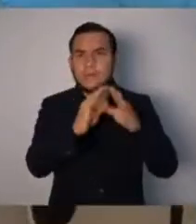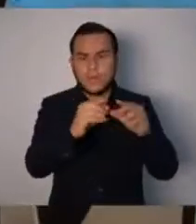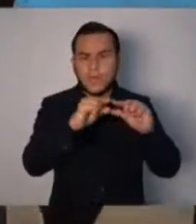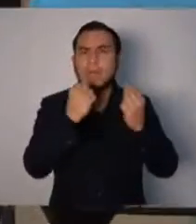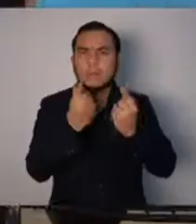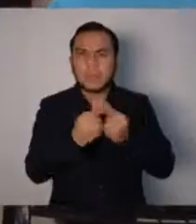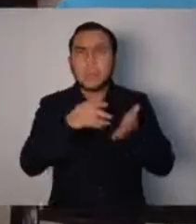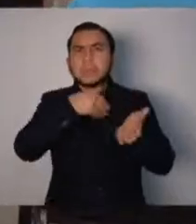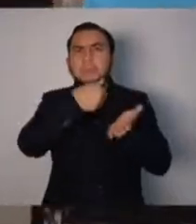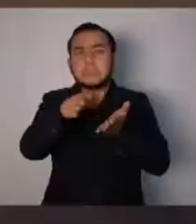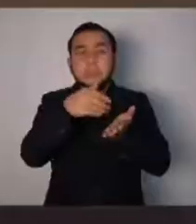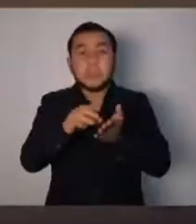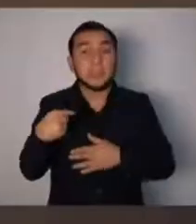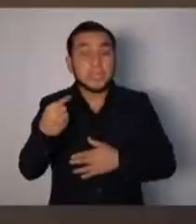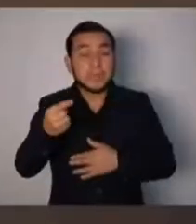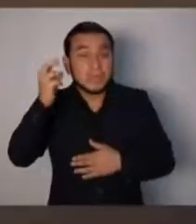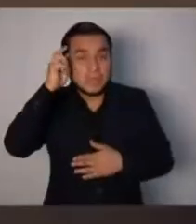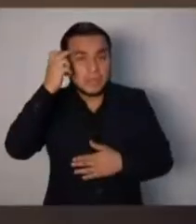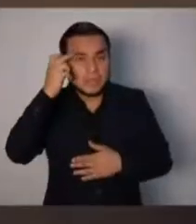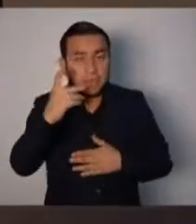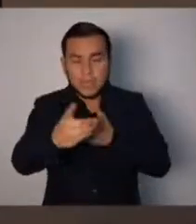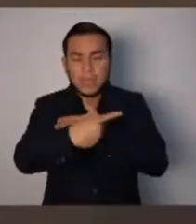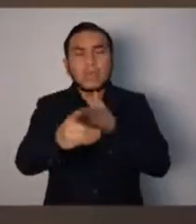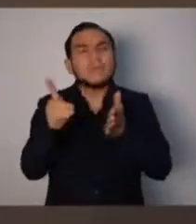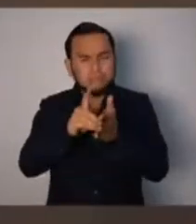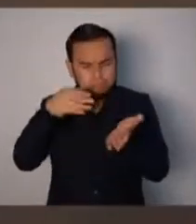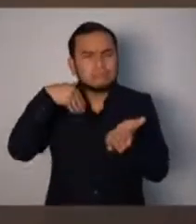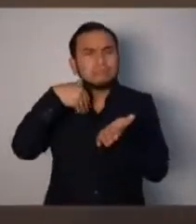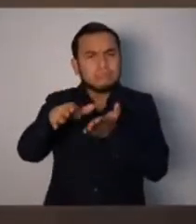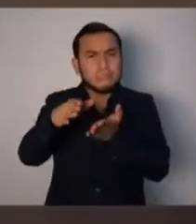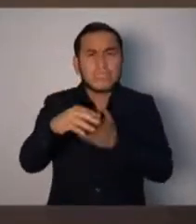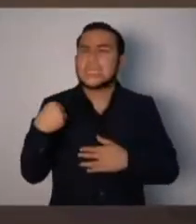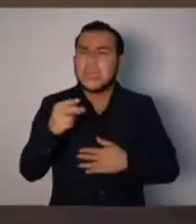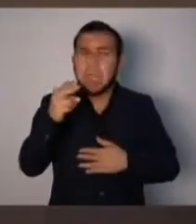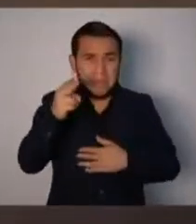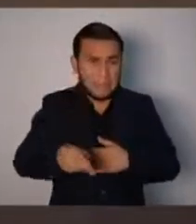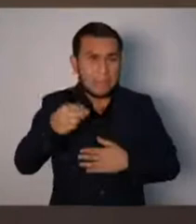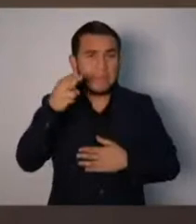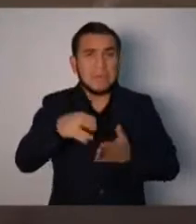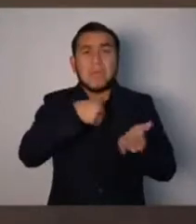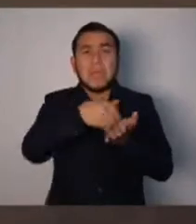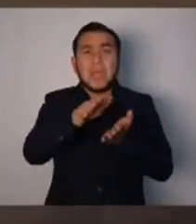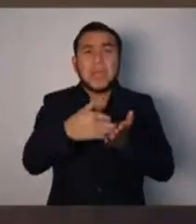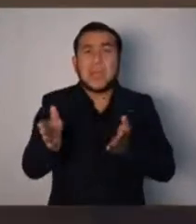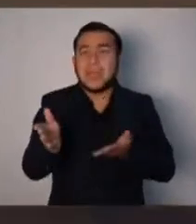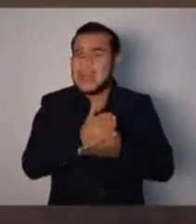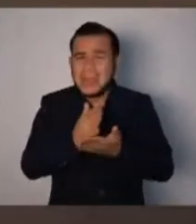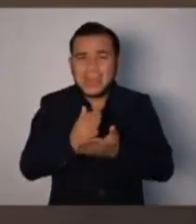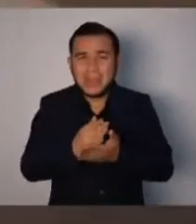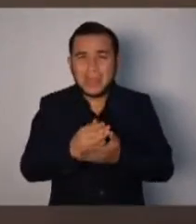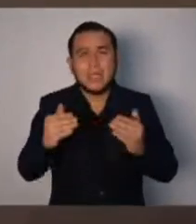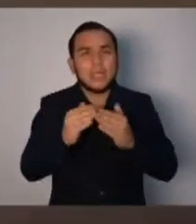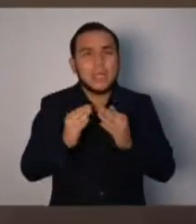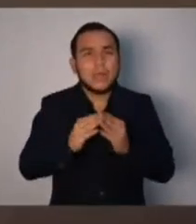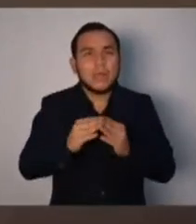también y como siempre que los 7 diputados también lo sacaron y como siempre es el senado en el partido no pasaba nada dijeron bueno sacamos a este